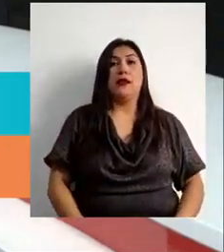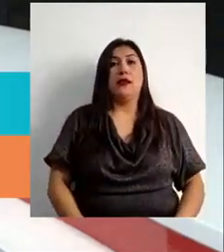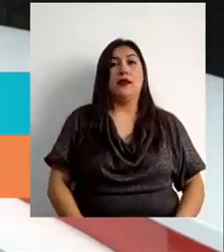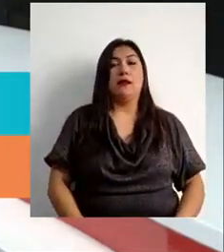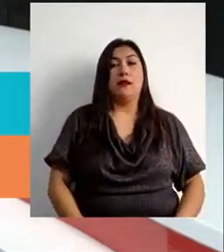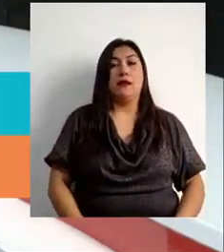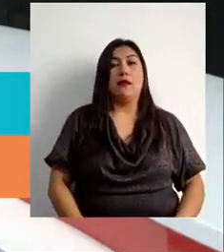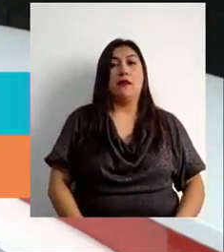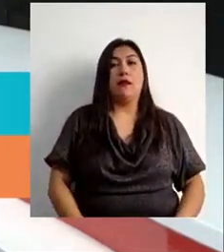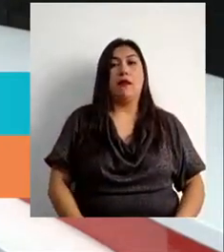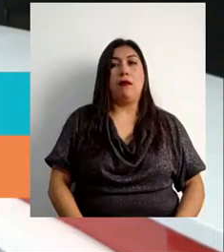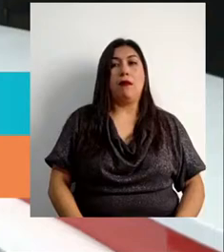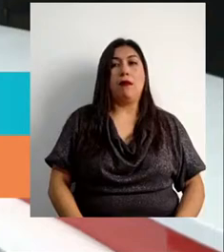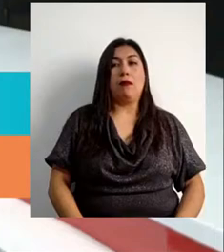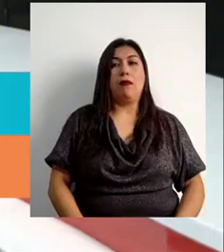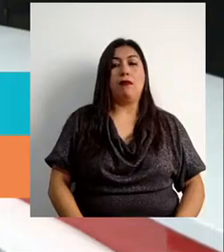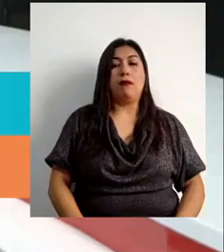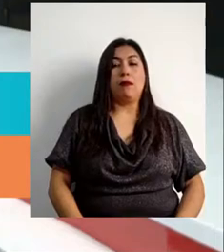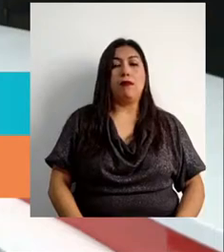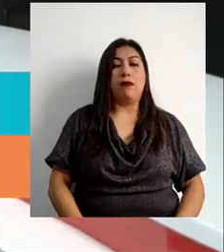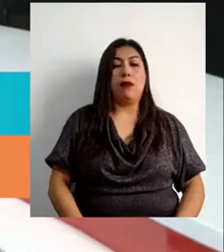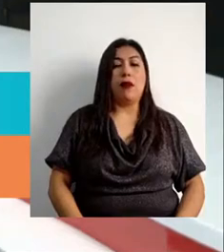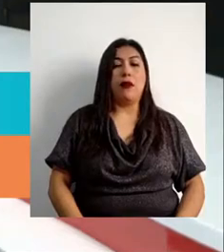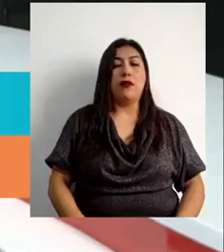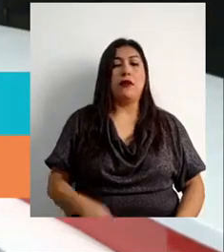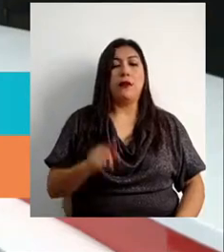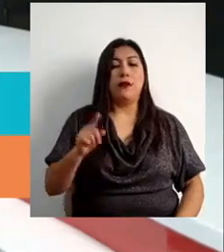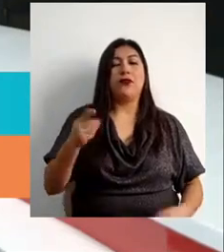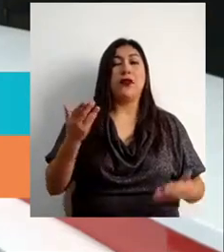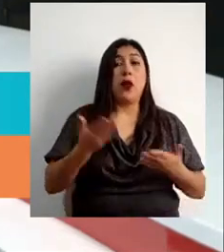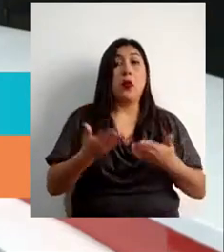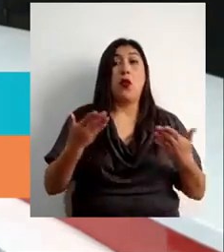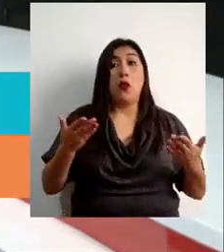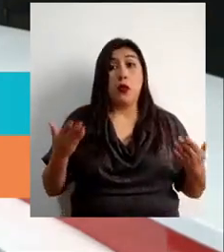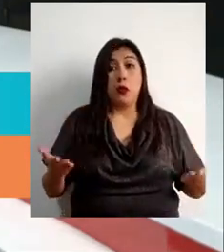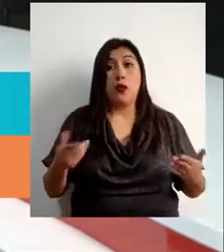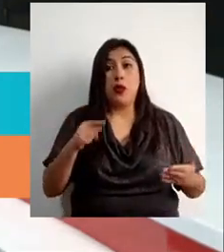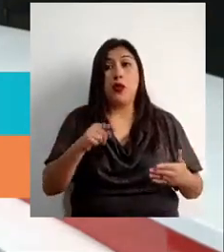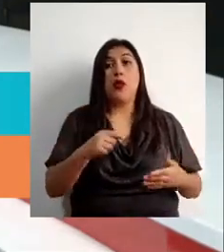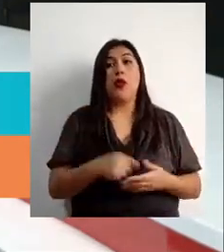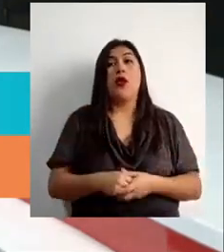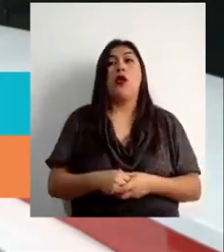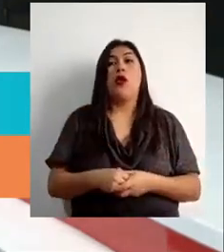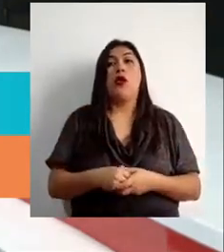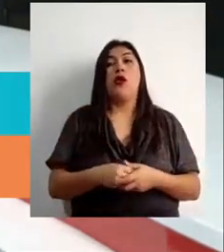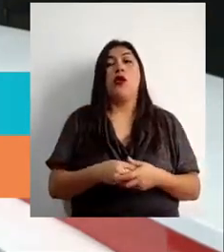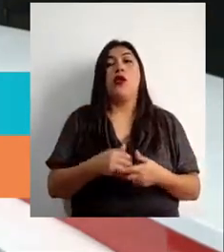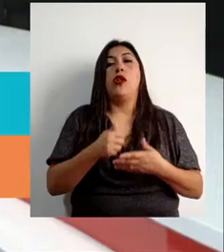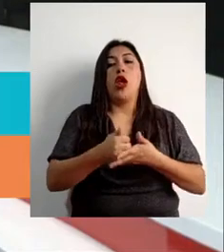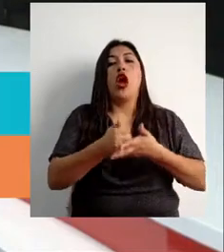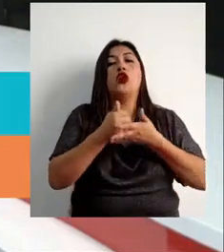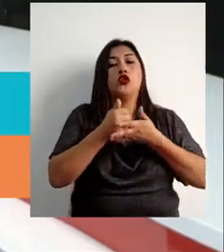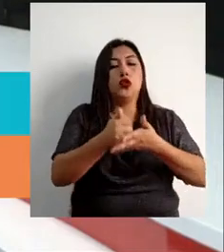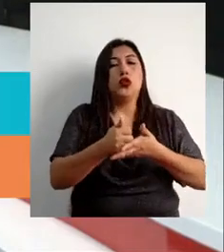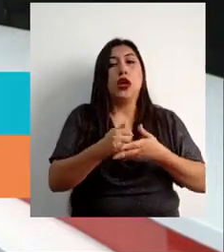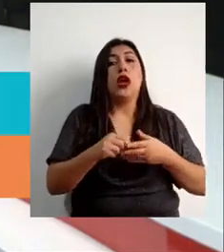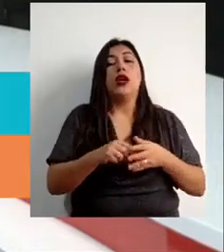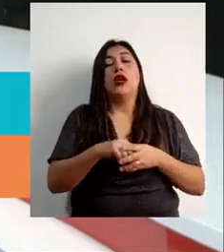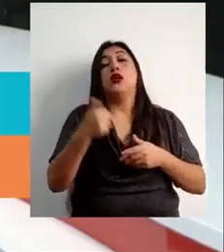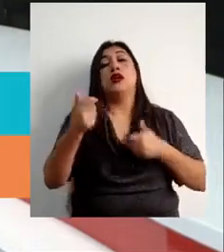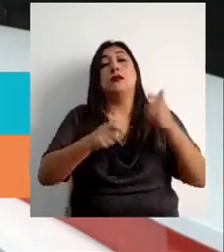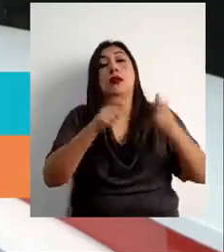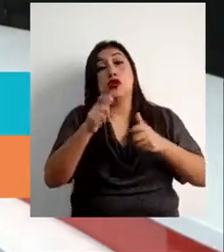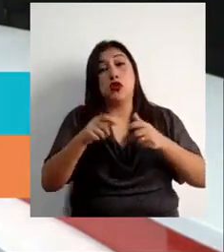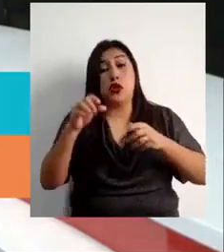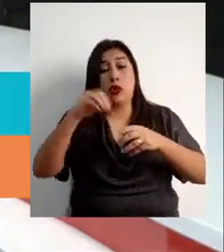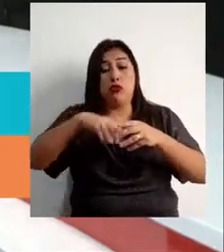que unos días nos pueda alimentar, podamos incluso ayudar a los demás. Y todas las instituciones